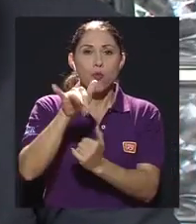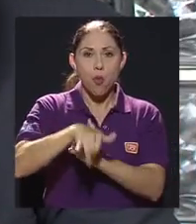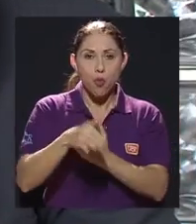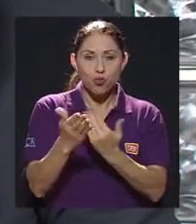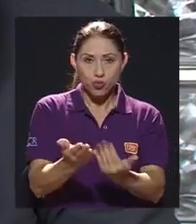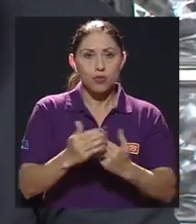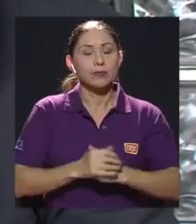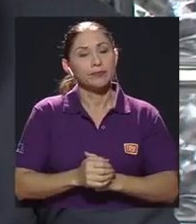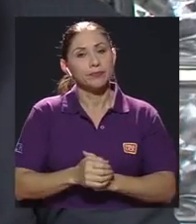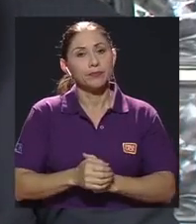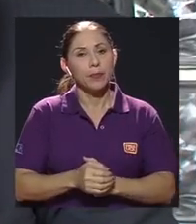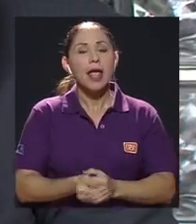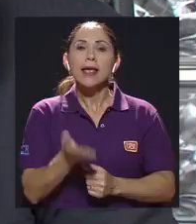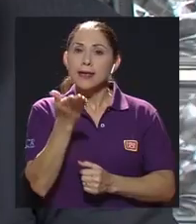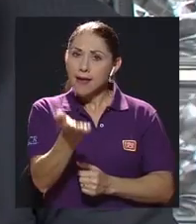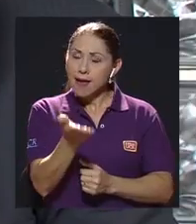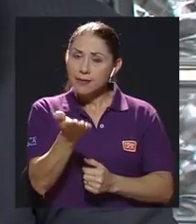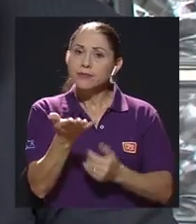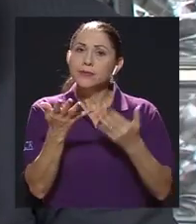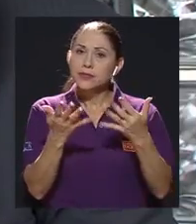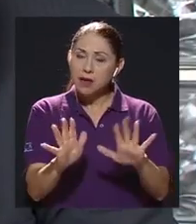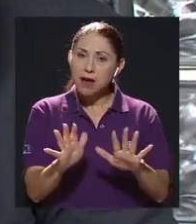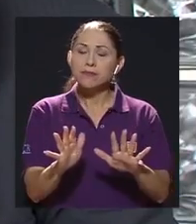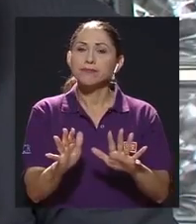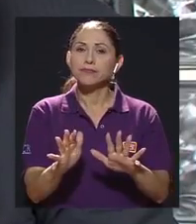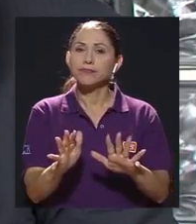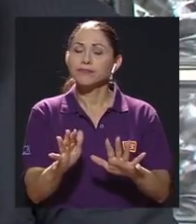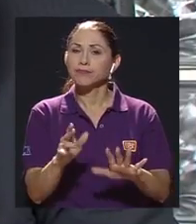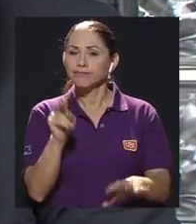ahí mismo se destaca ya una